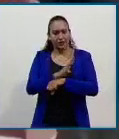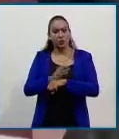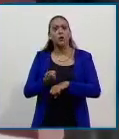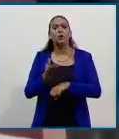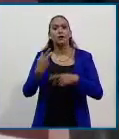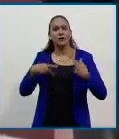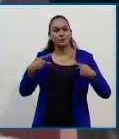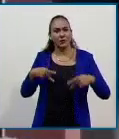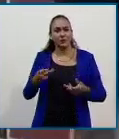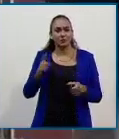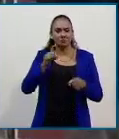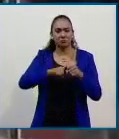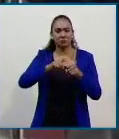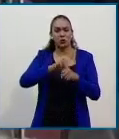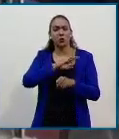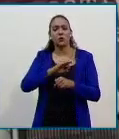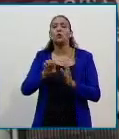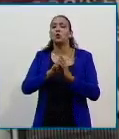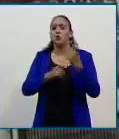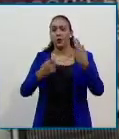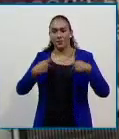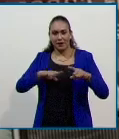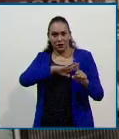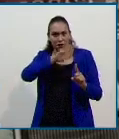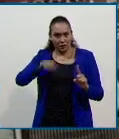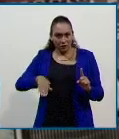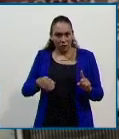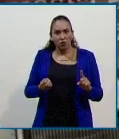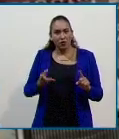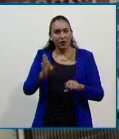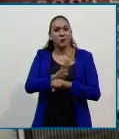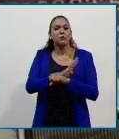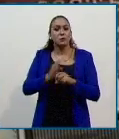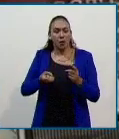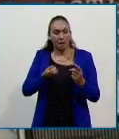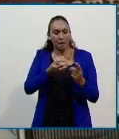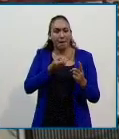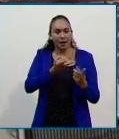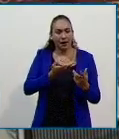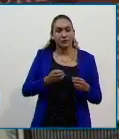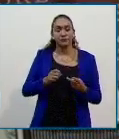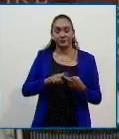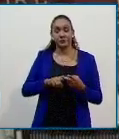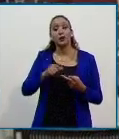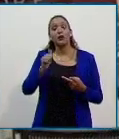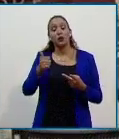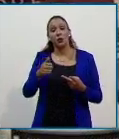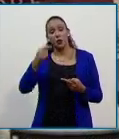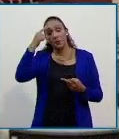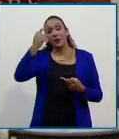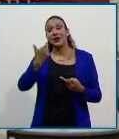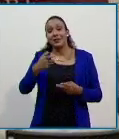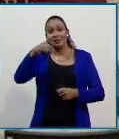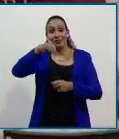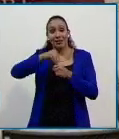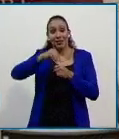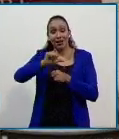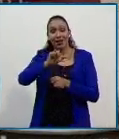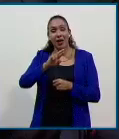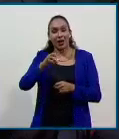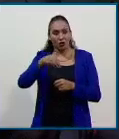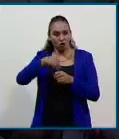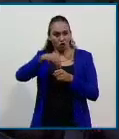derechos laborales generados por un trabajador fallecido y la entrega del saldo de la cuenta individual del sistema de ahorro para el